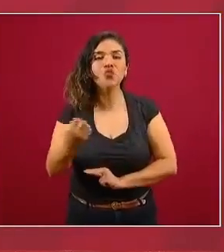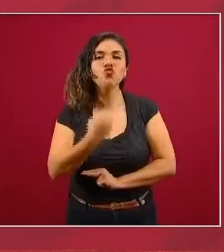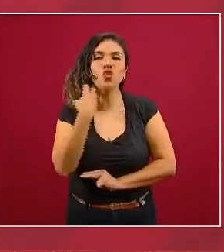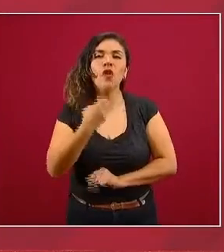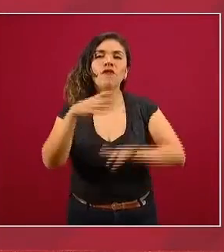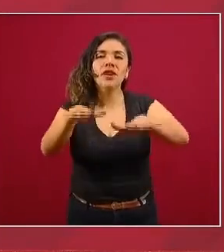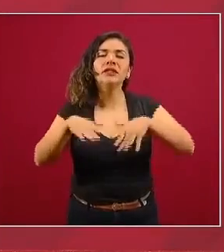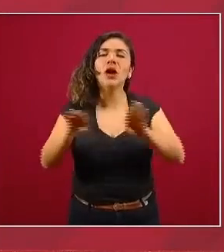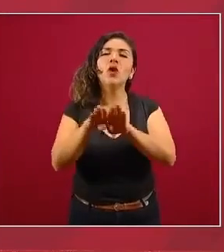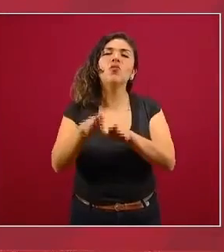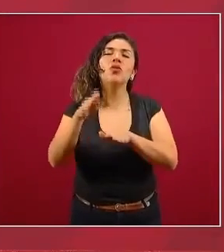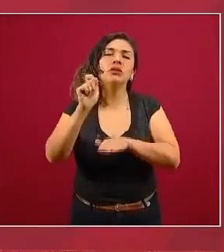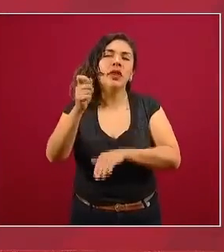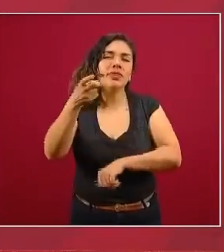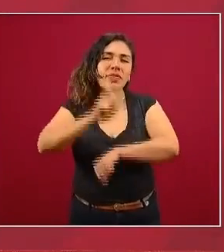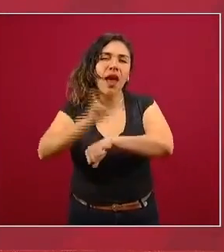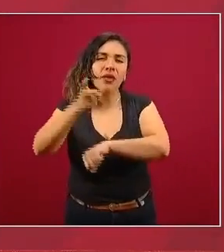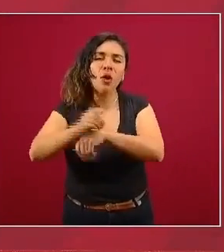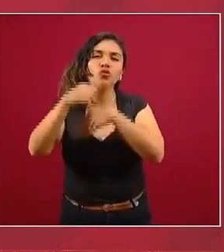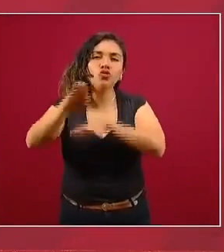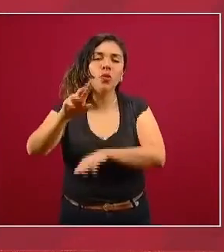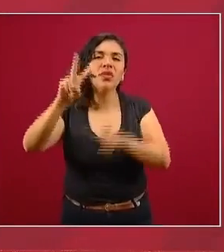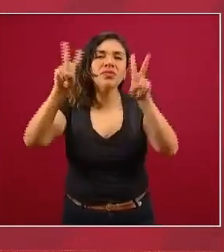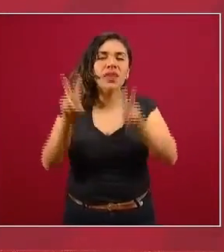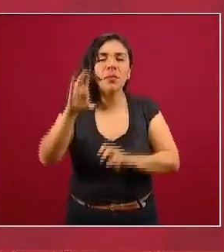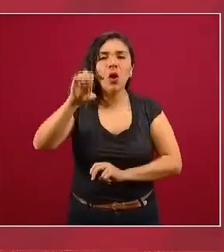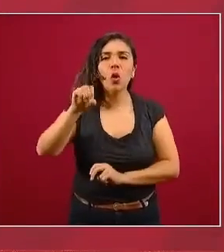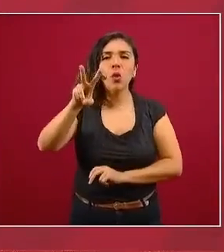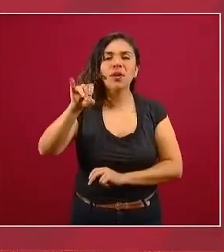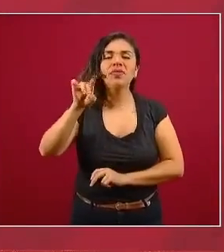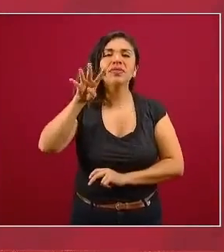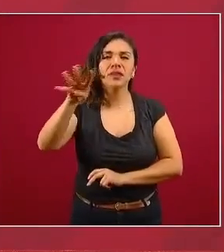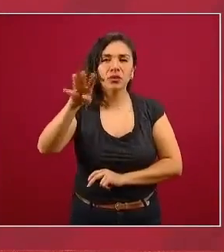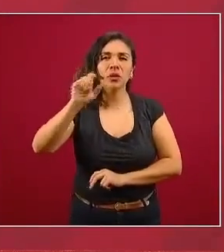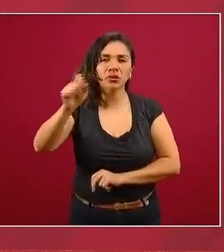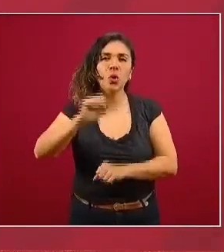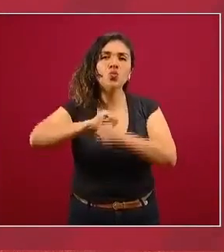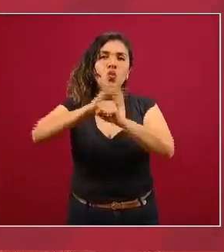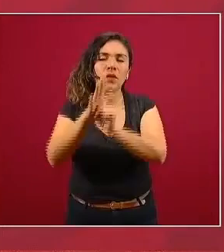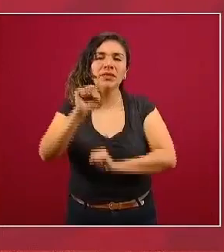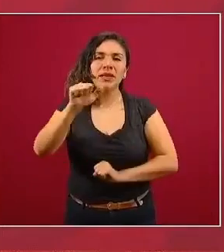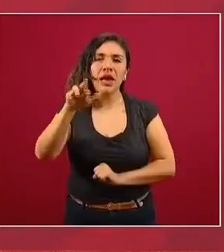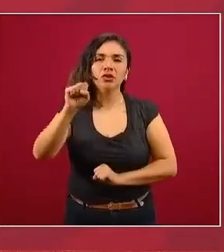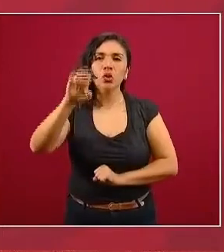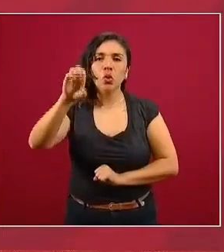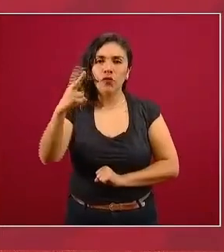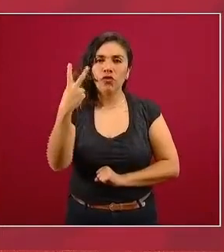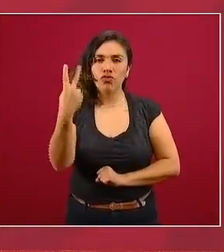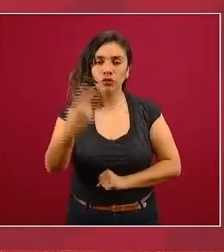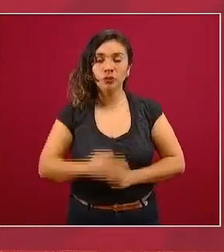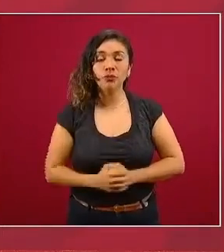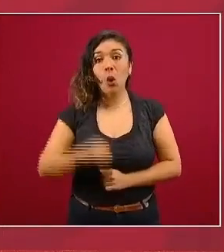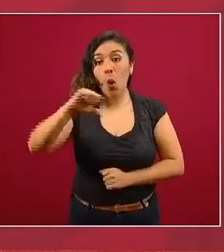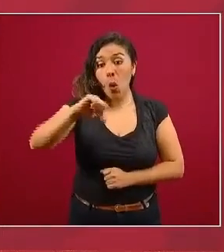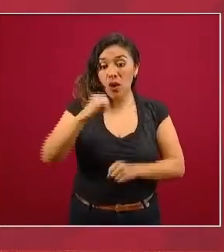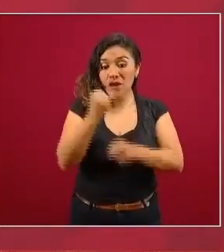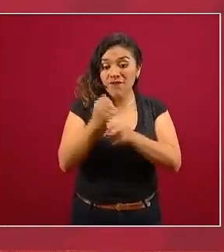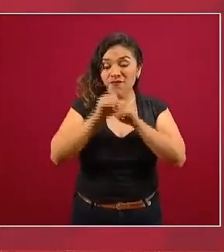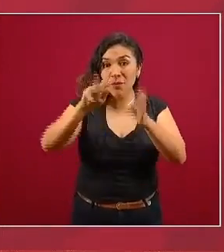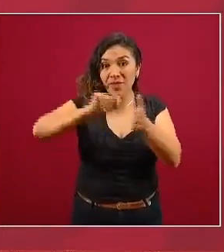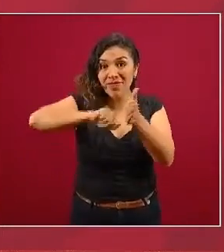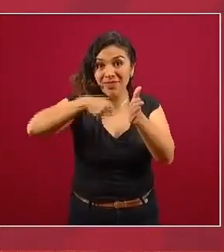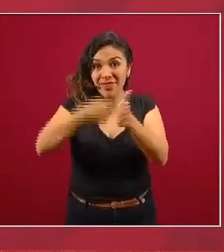prensa diaria sobre COVID-19, la pandemia causada por coronavirus SARS-CoV-2. Hoy tenemos el informe